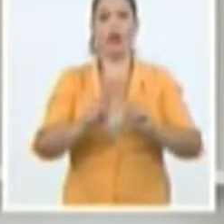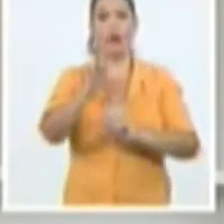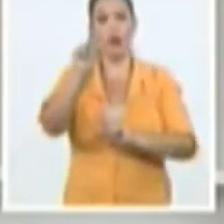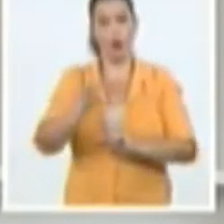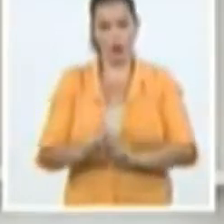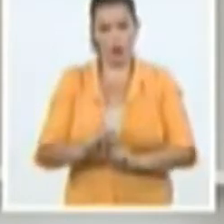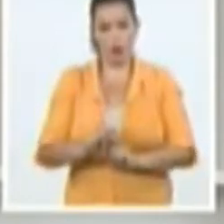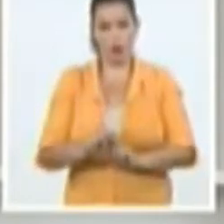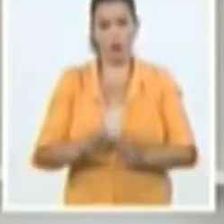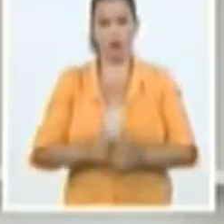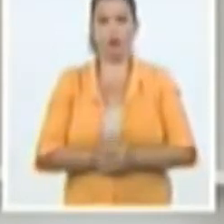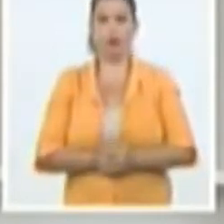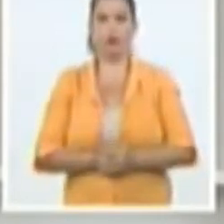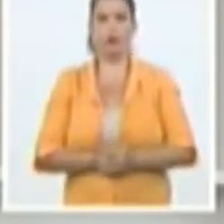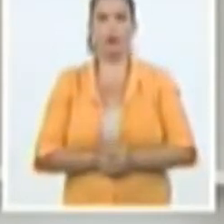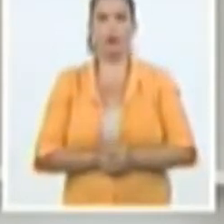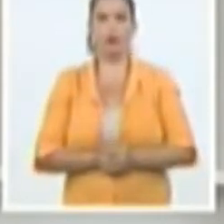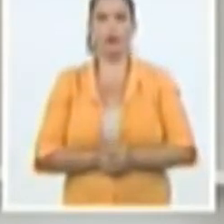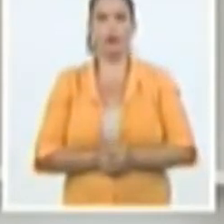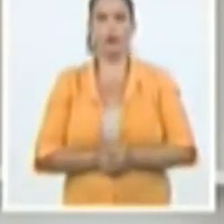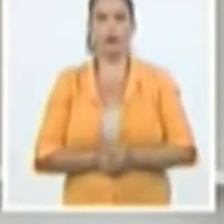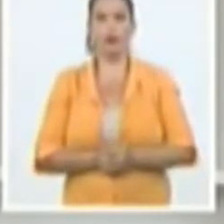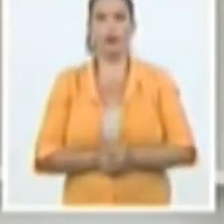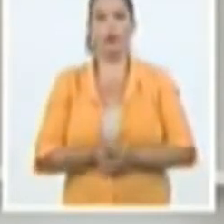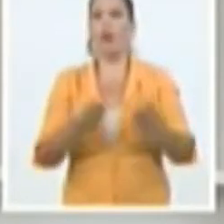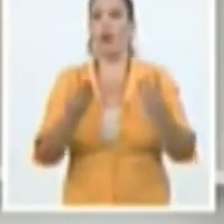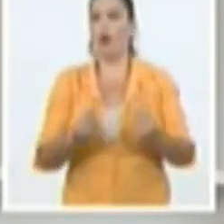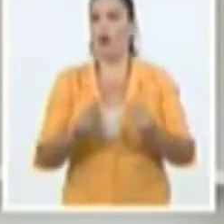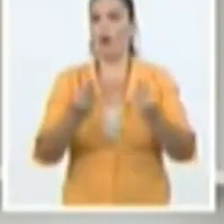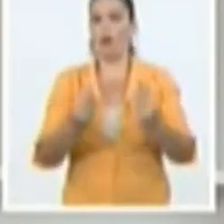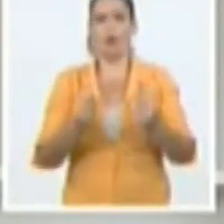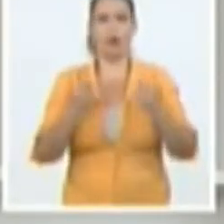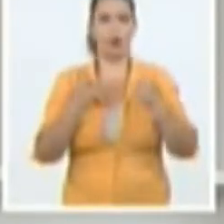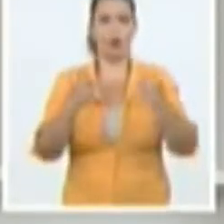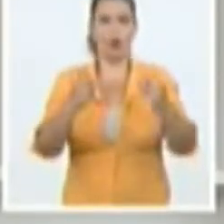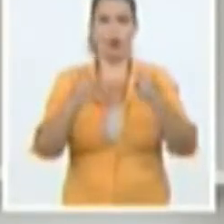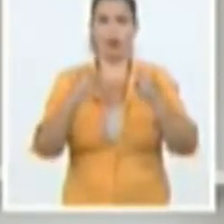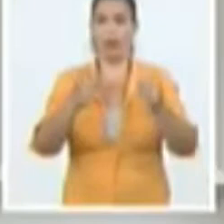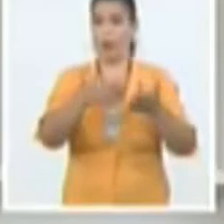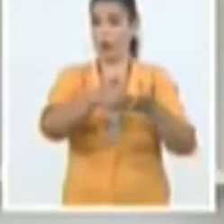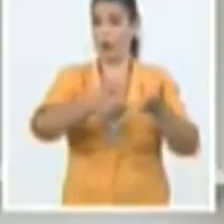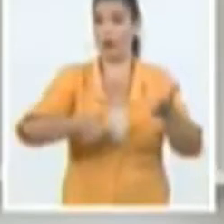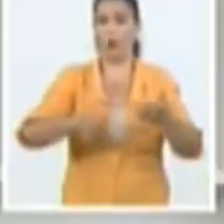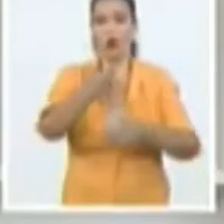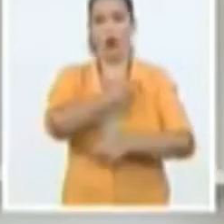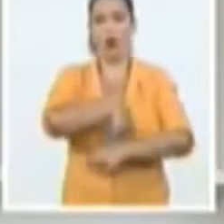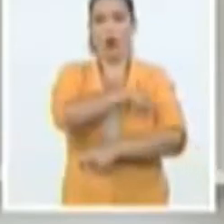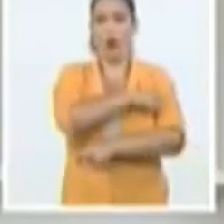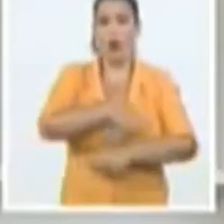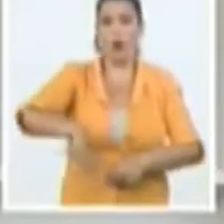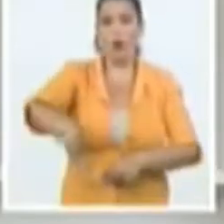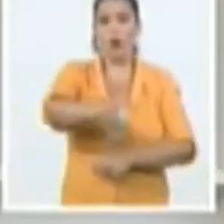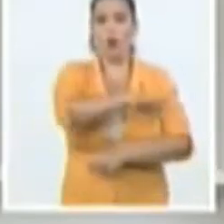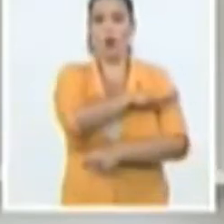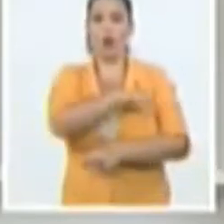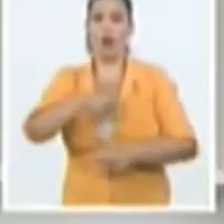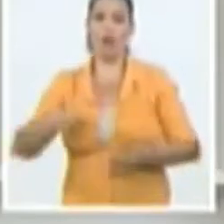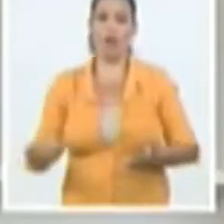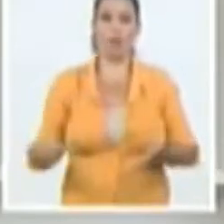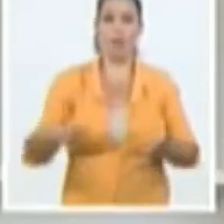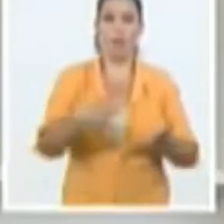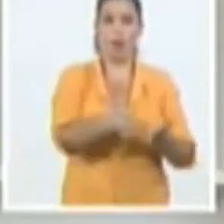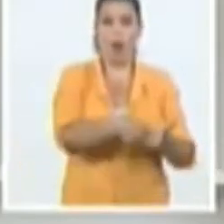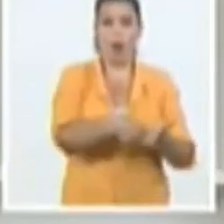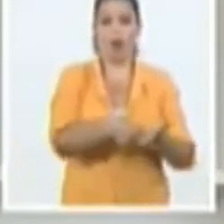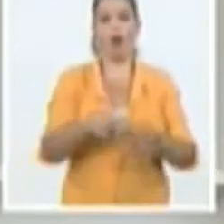USAID. Sobran las referencias públicas de financiamiento de la ANET a Cadal como